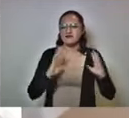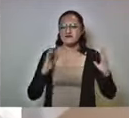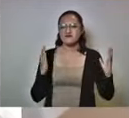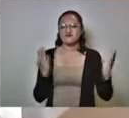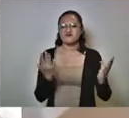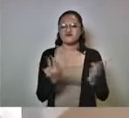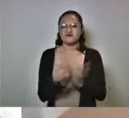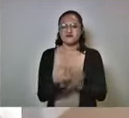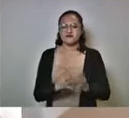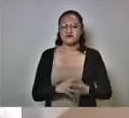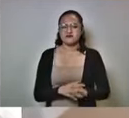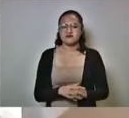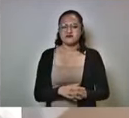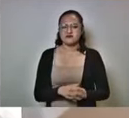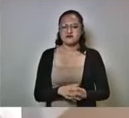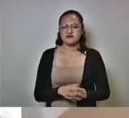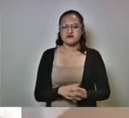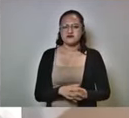tema